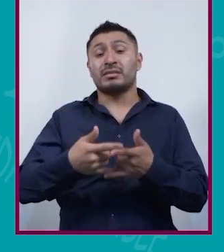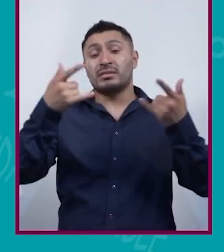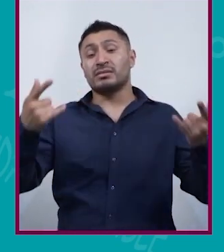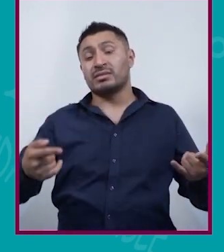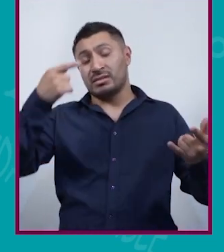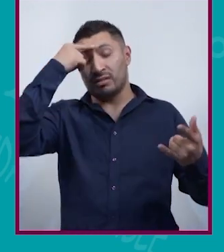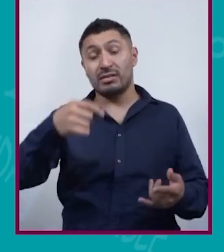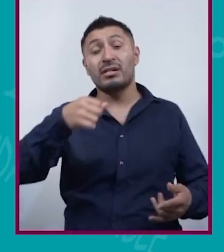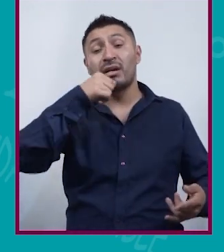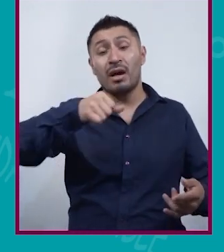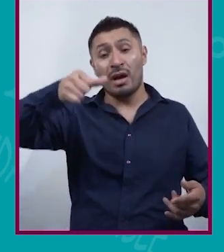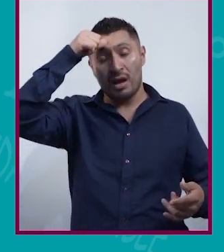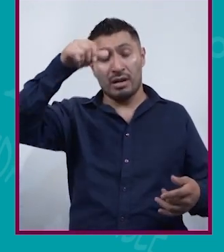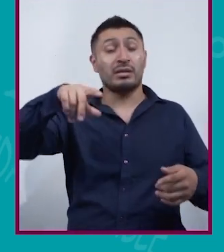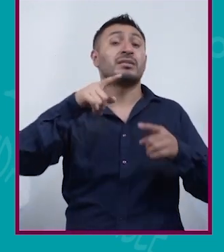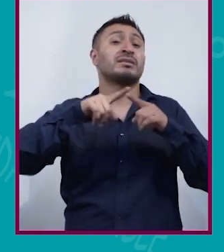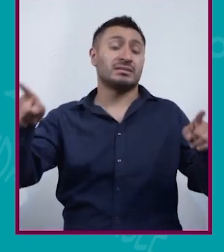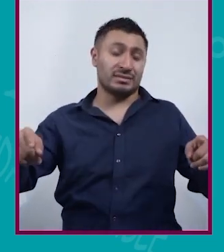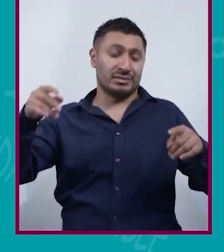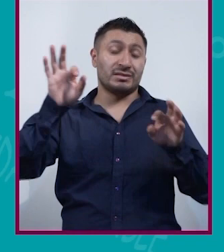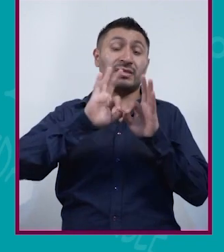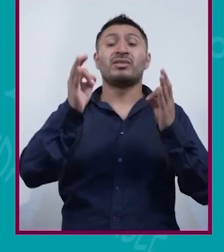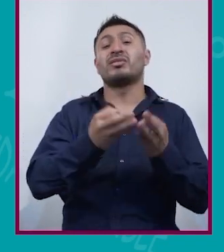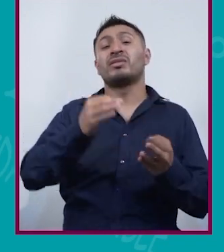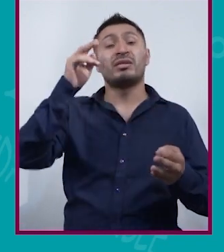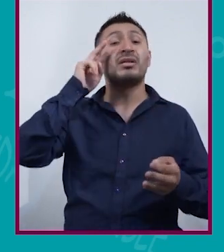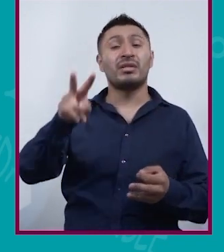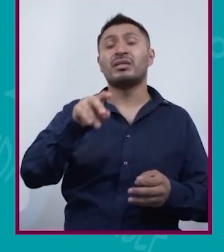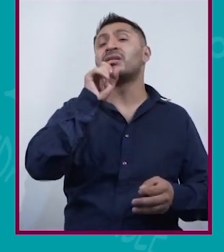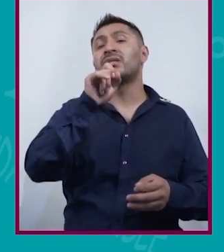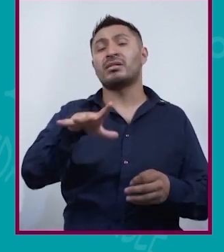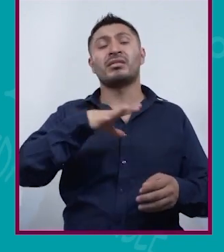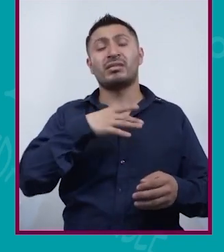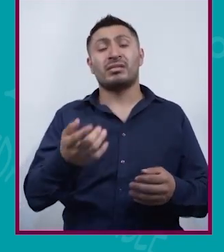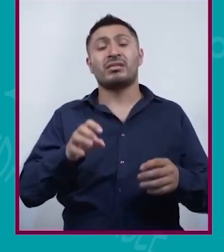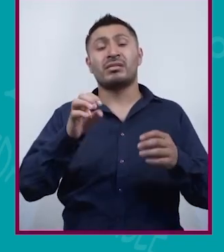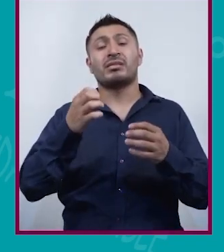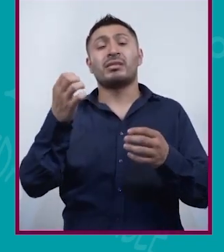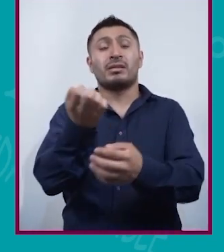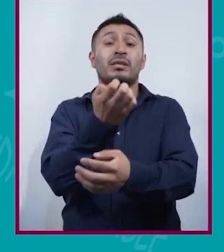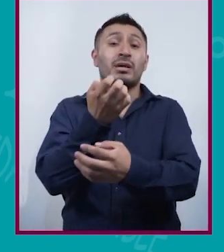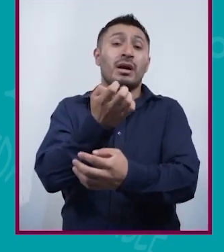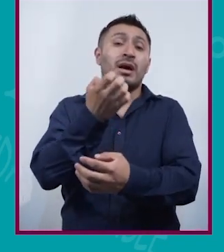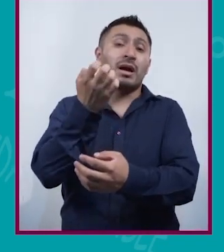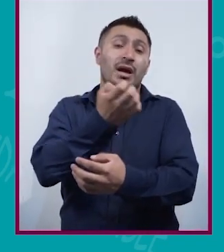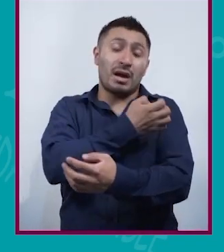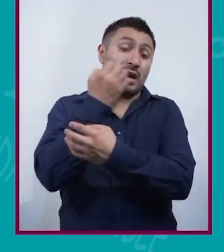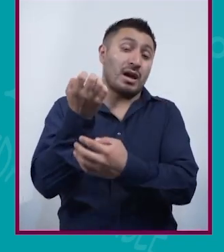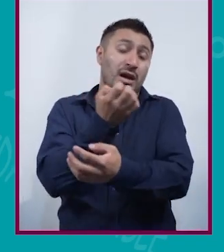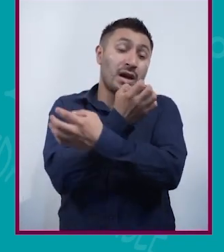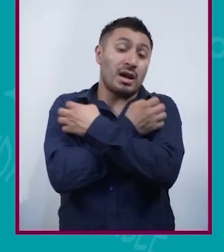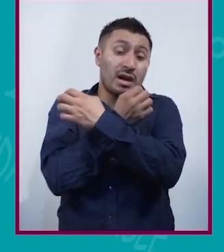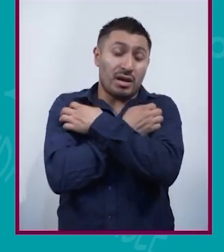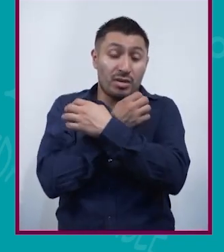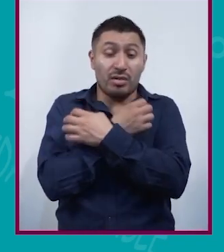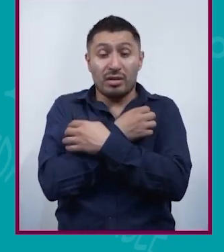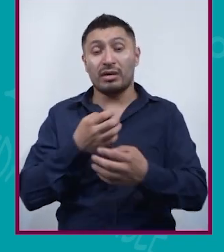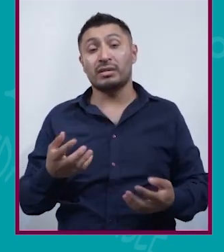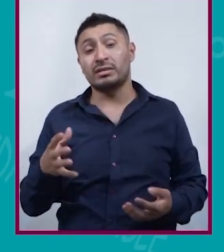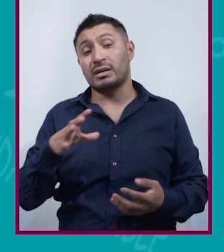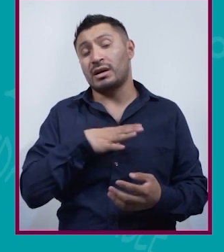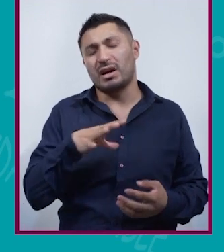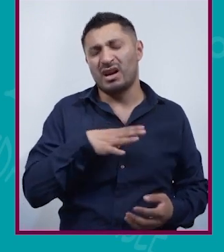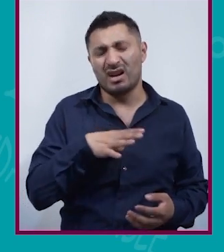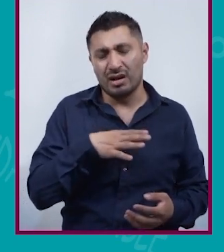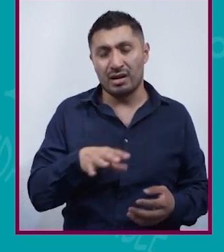analfabetas desde una perspectiva artística? También incluye la educación higiene, incluye civismo.